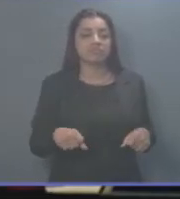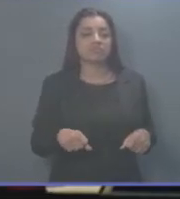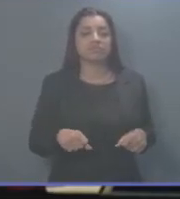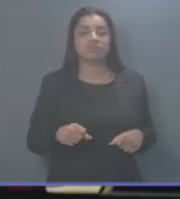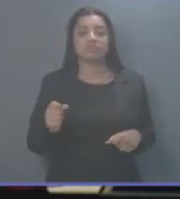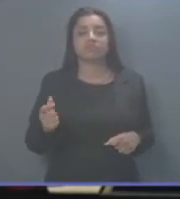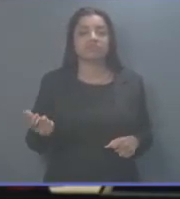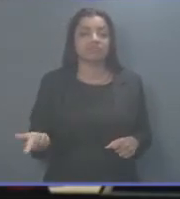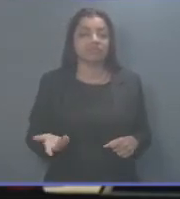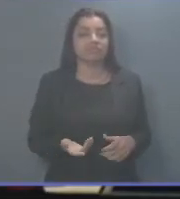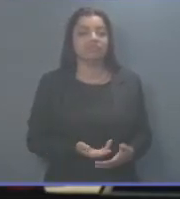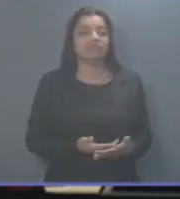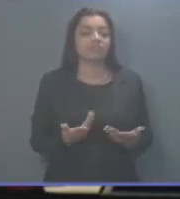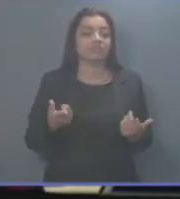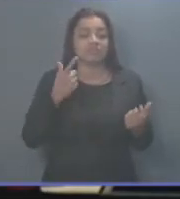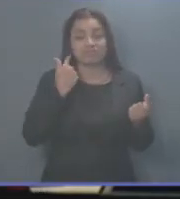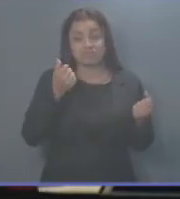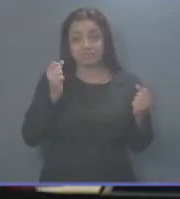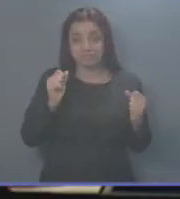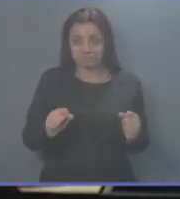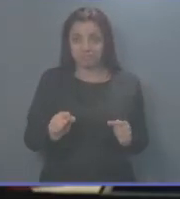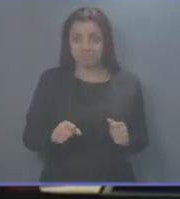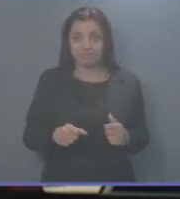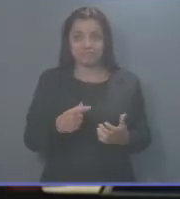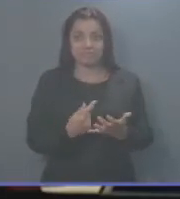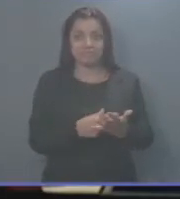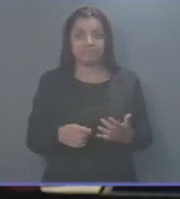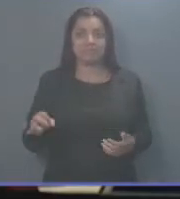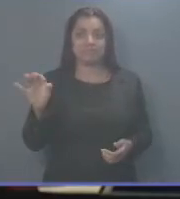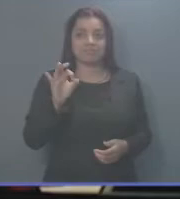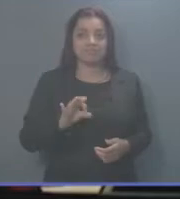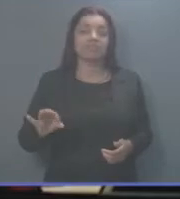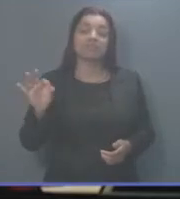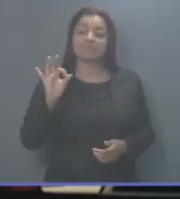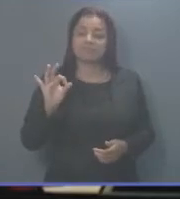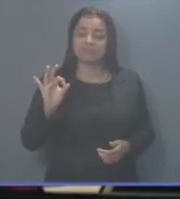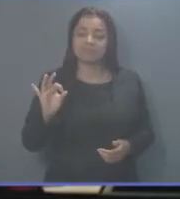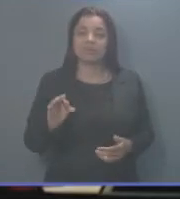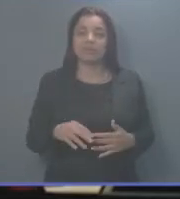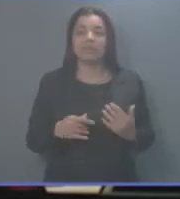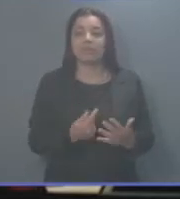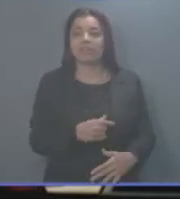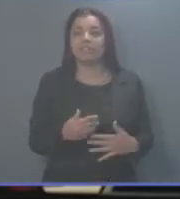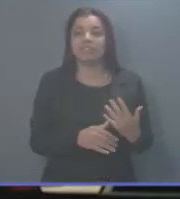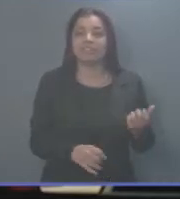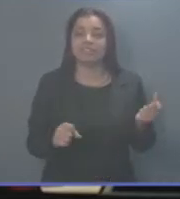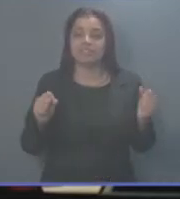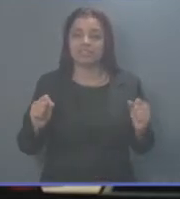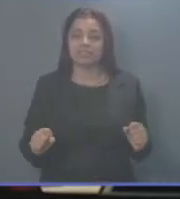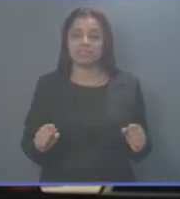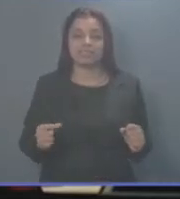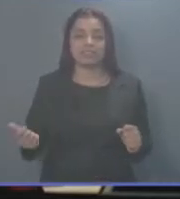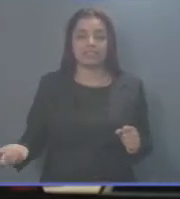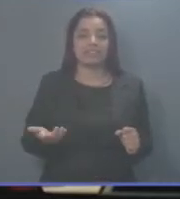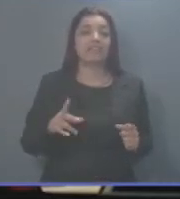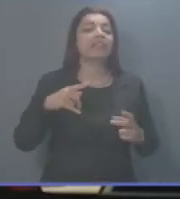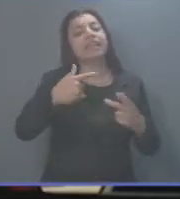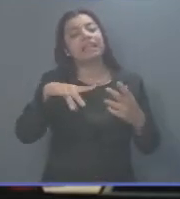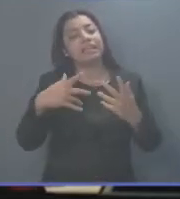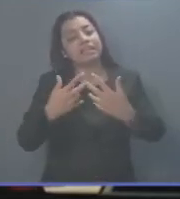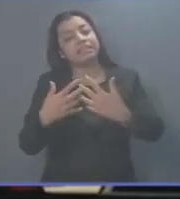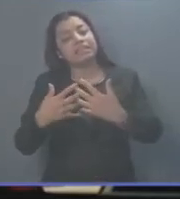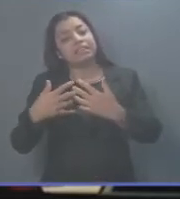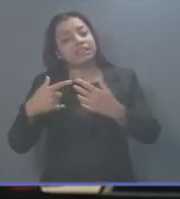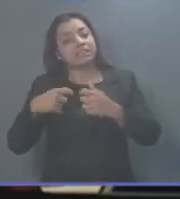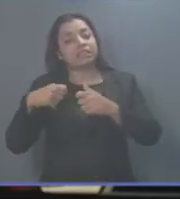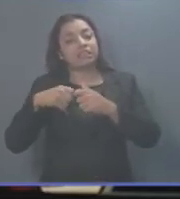país posibilidades de hacer mejor uso de la energía y de esa manera